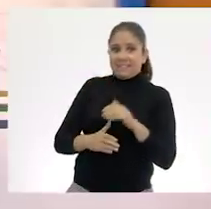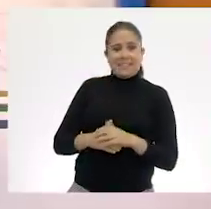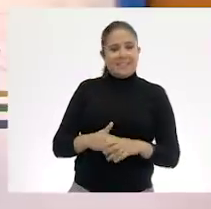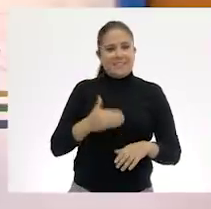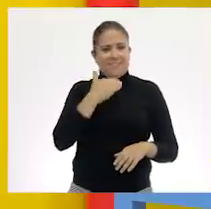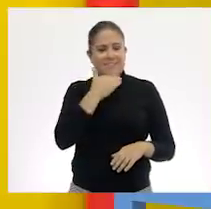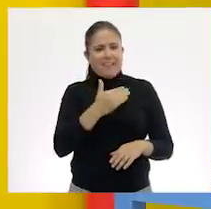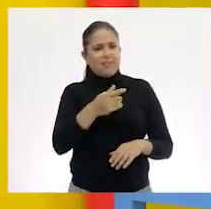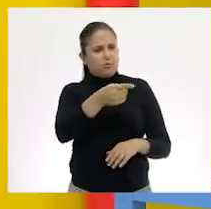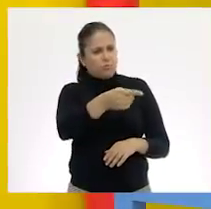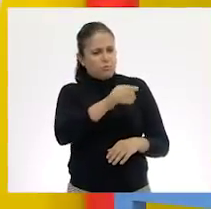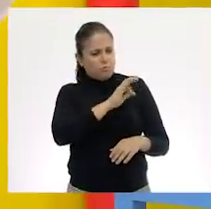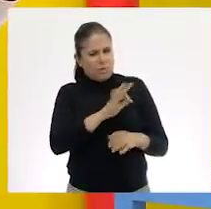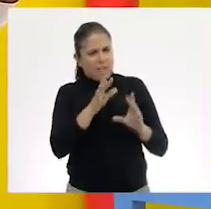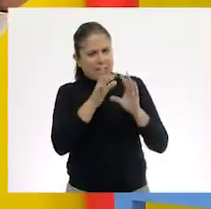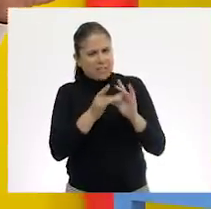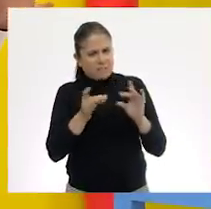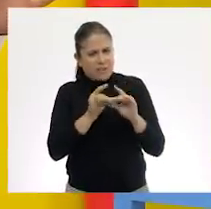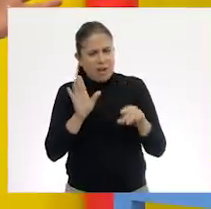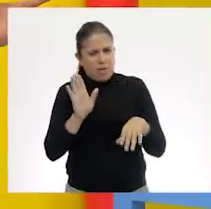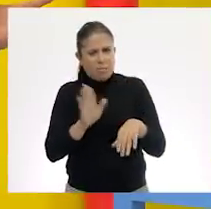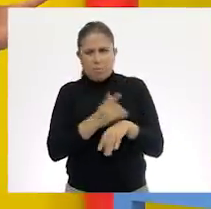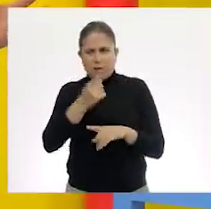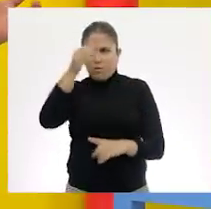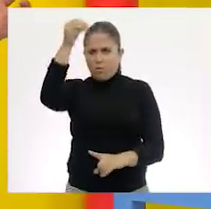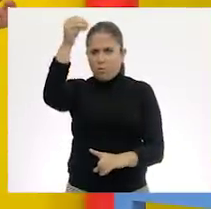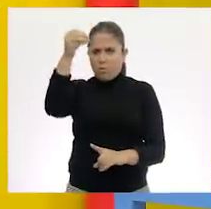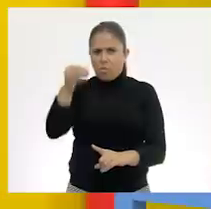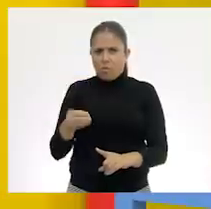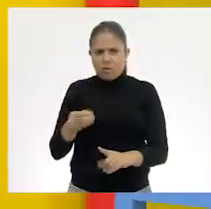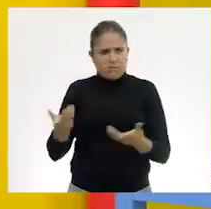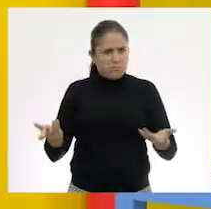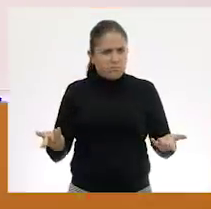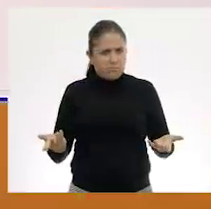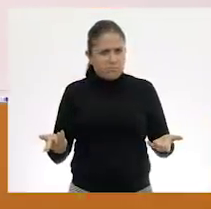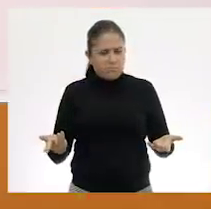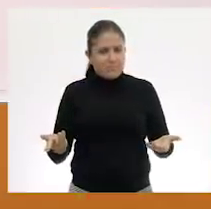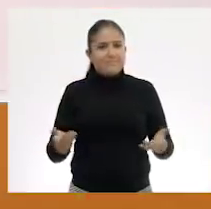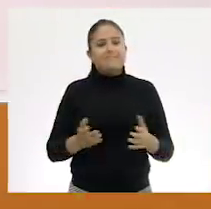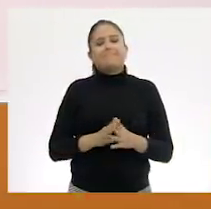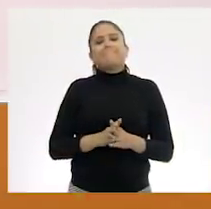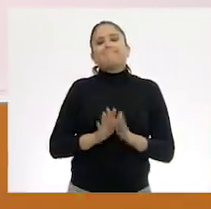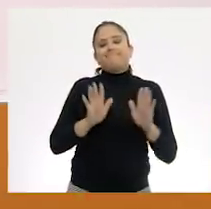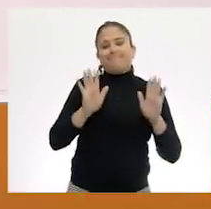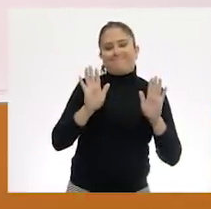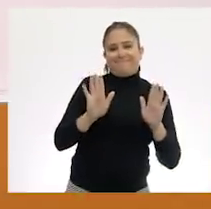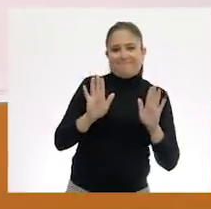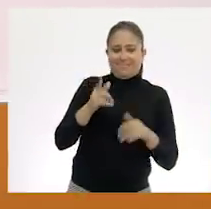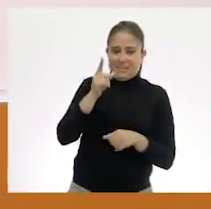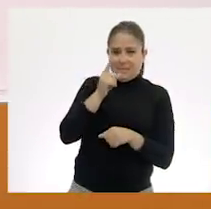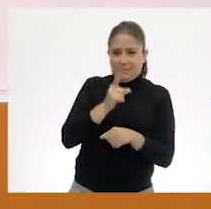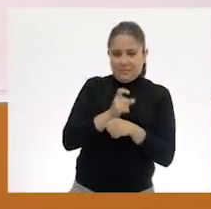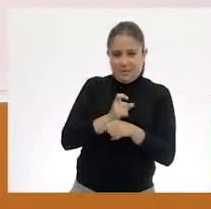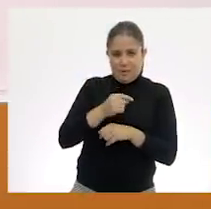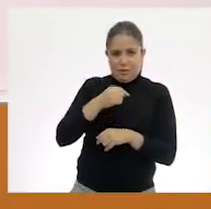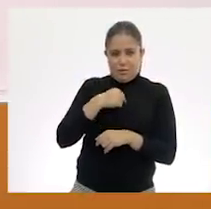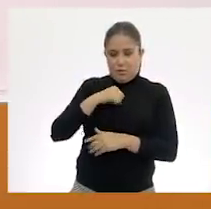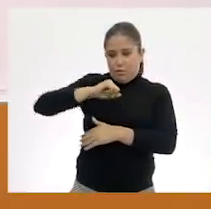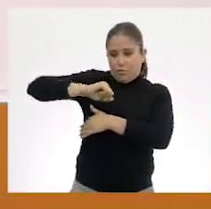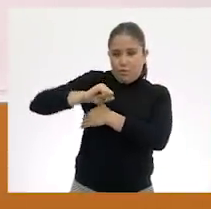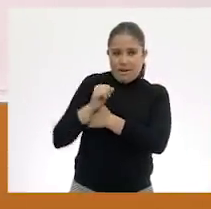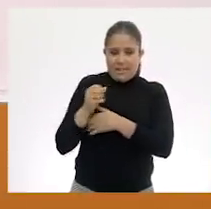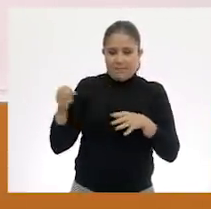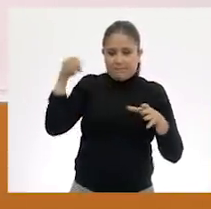podrías explicar por qué lo ordenaste así? Pues a ver, primero, para poder guardar todas